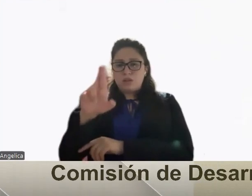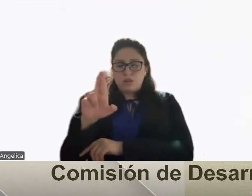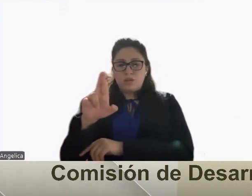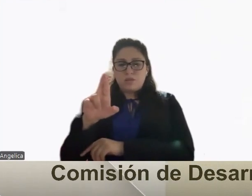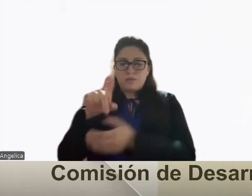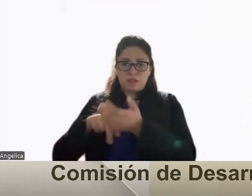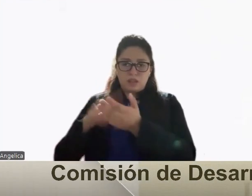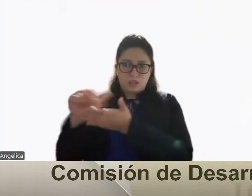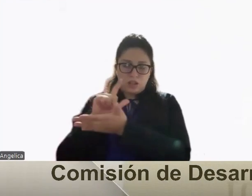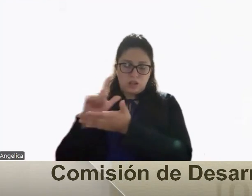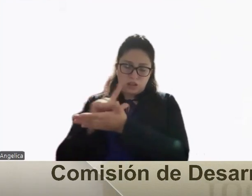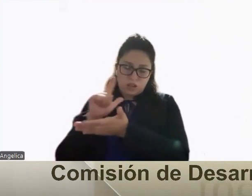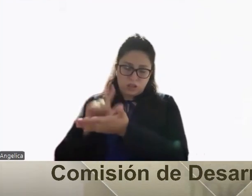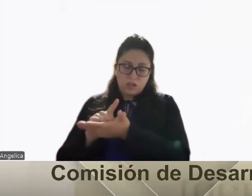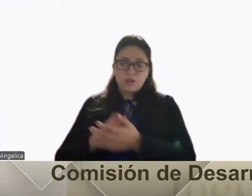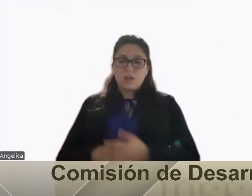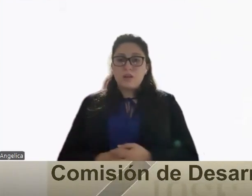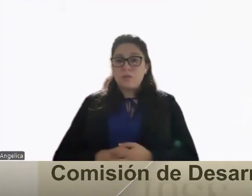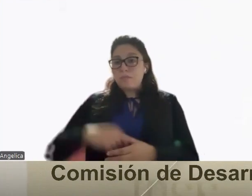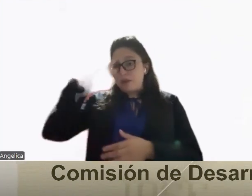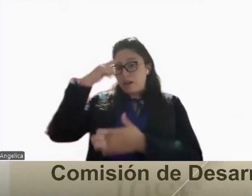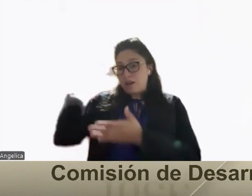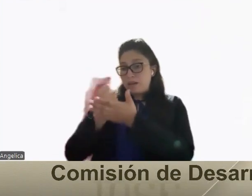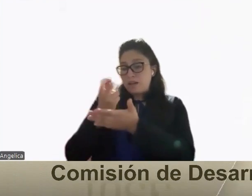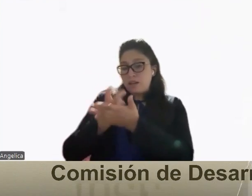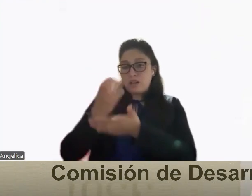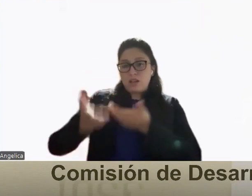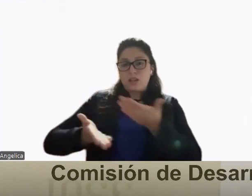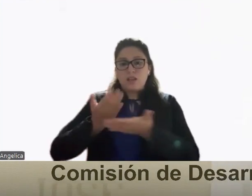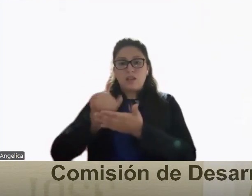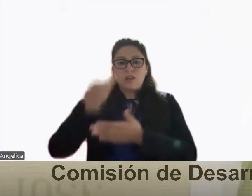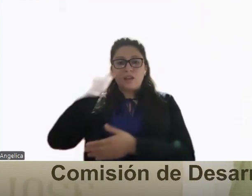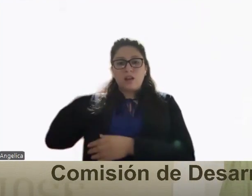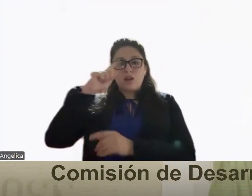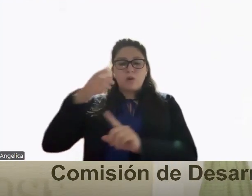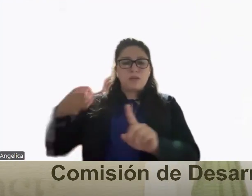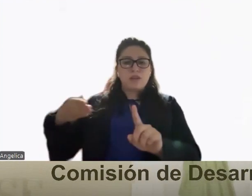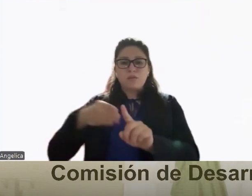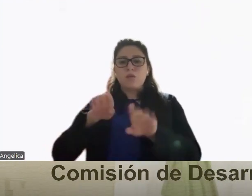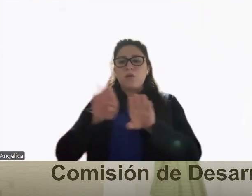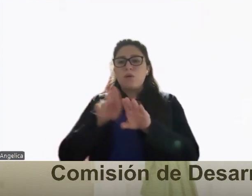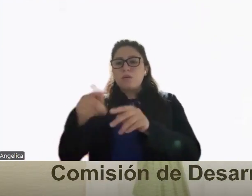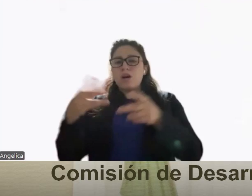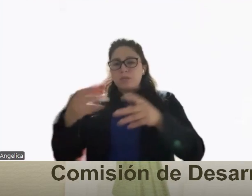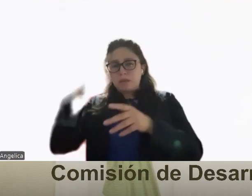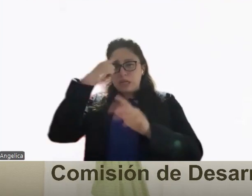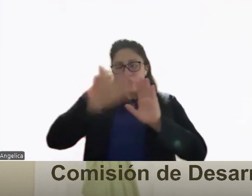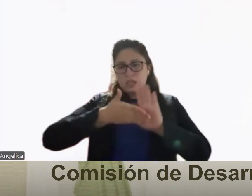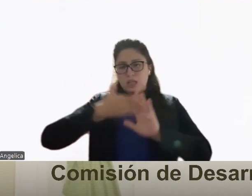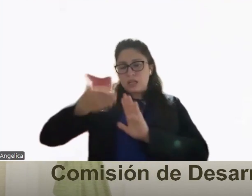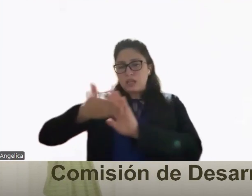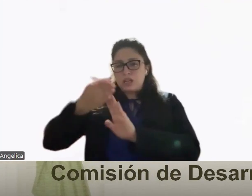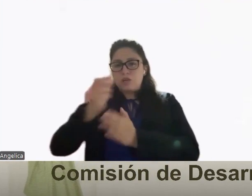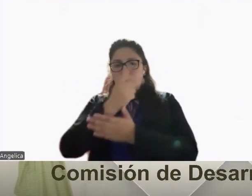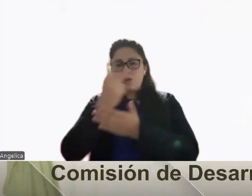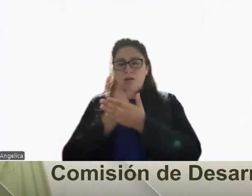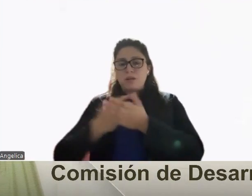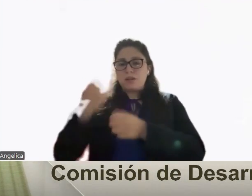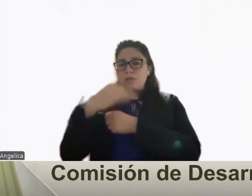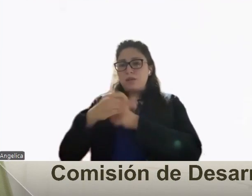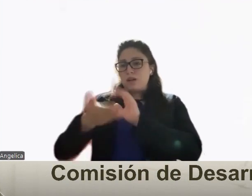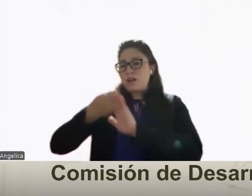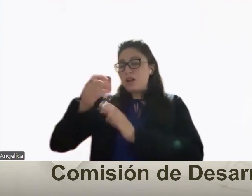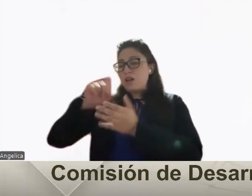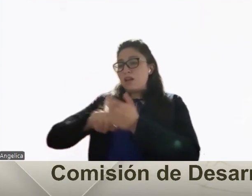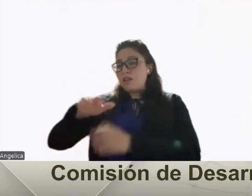legal referido. Para la aprobación de la iniciativa se consideró que la imagen objetivo y la estrategia de desarrollo urbano del Programa Parcial de Desarrollo Urbano Polanco